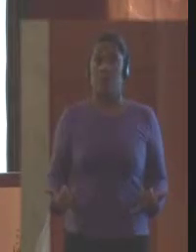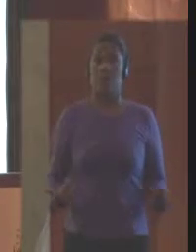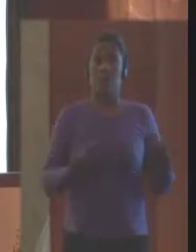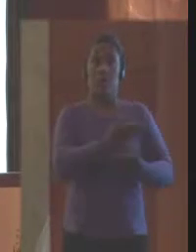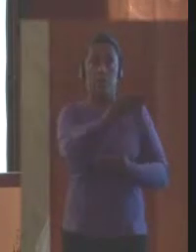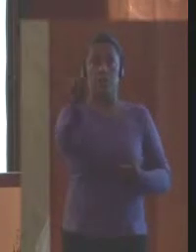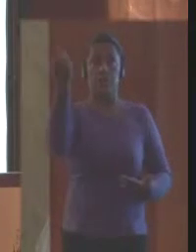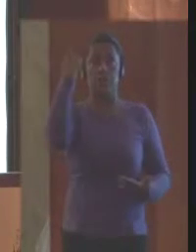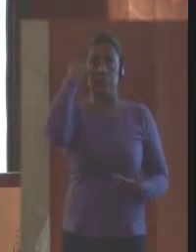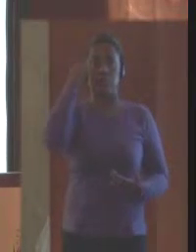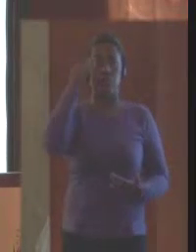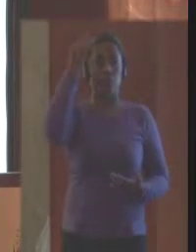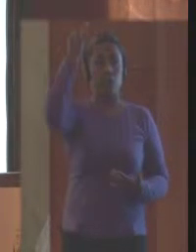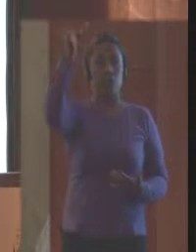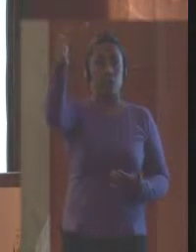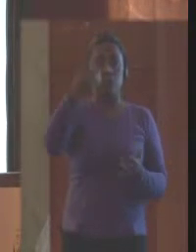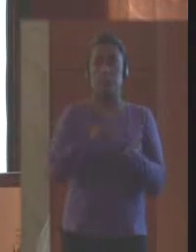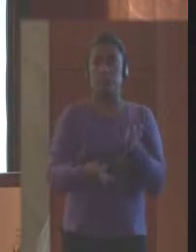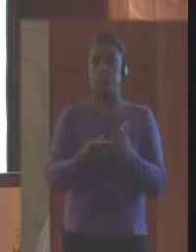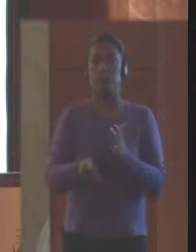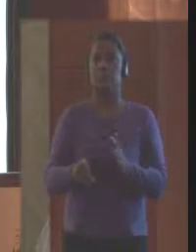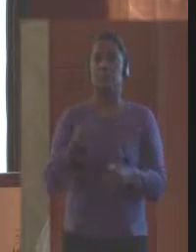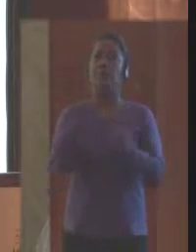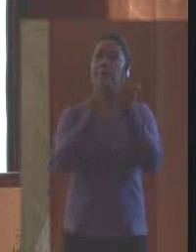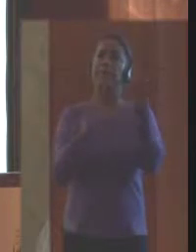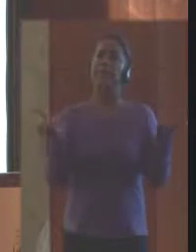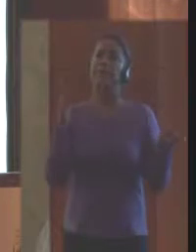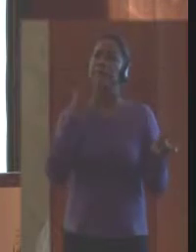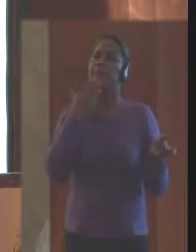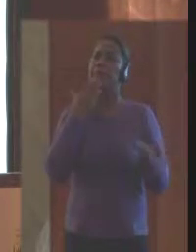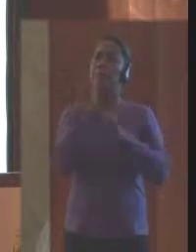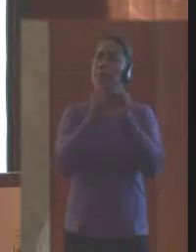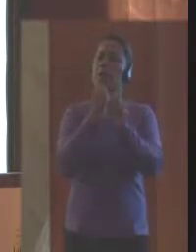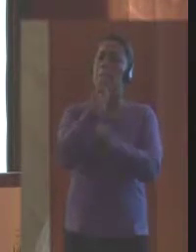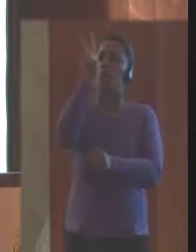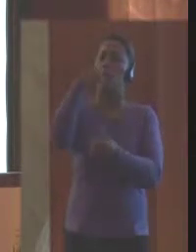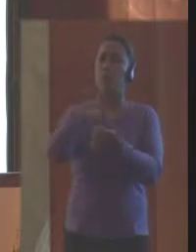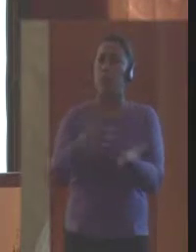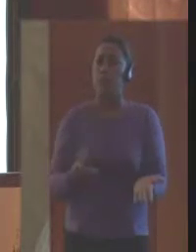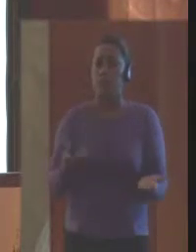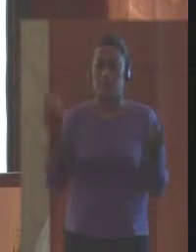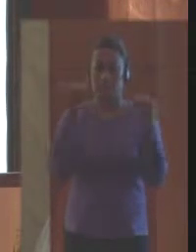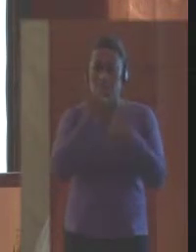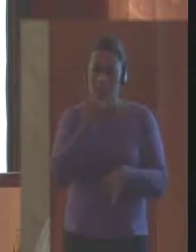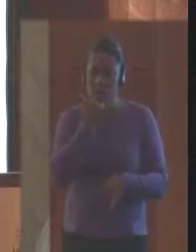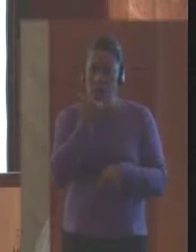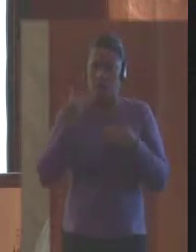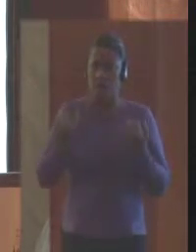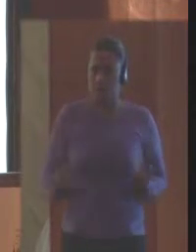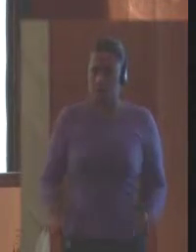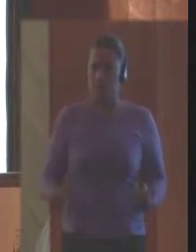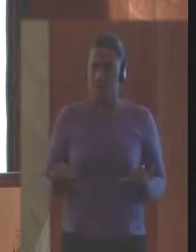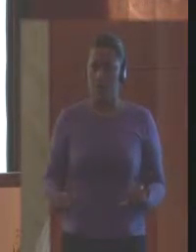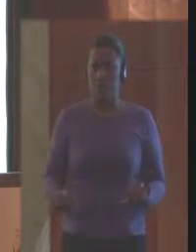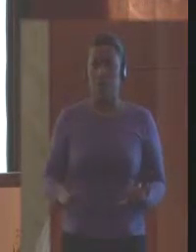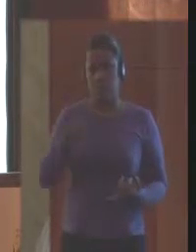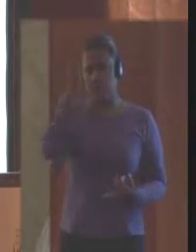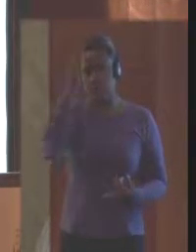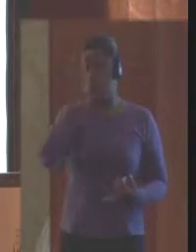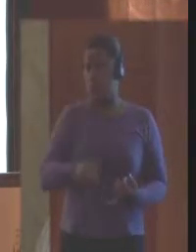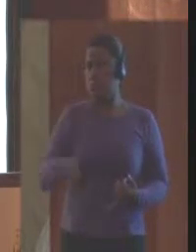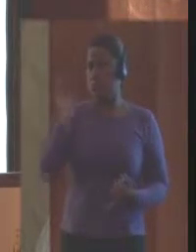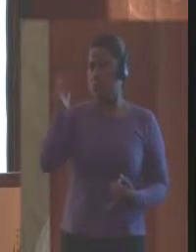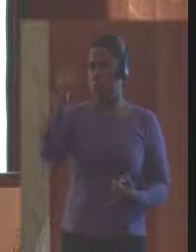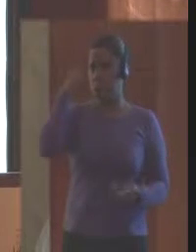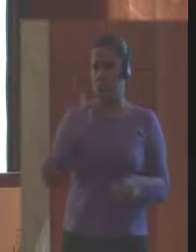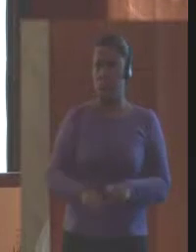del futuro, estaríamos diciendo que la que tomamos en el 2000 está equivocada. Y la que estamos tomando hoy es